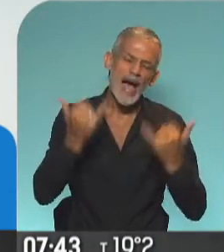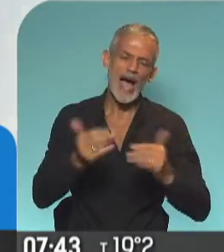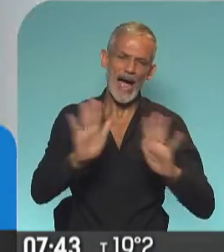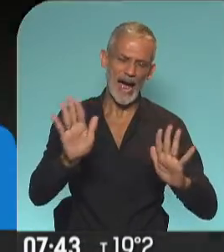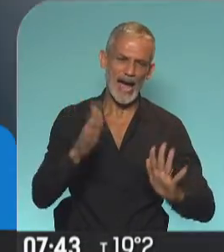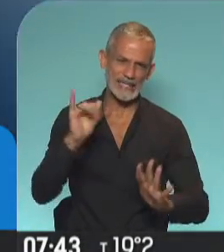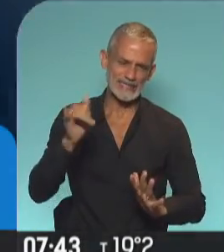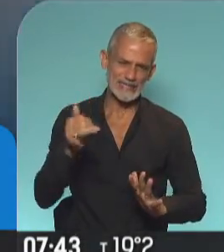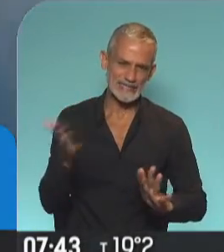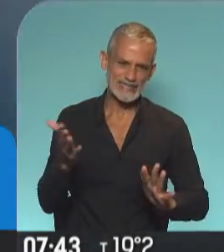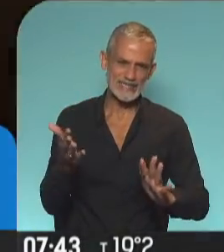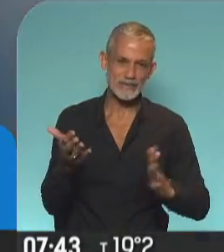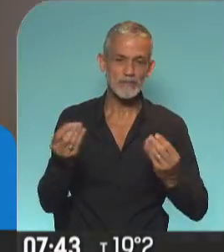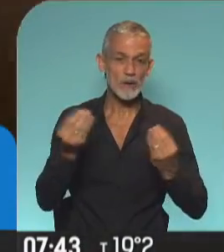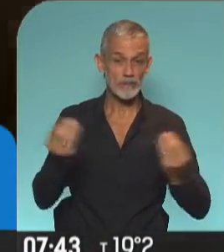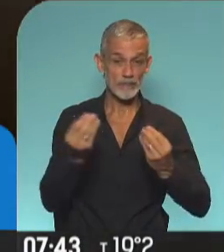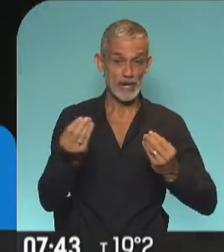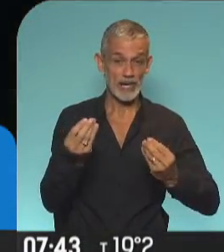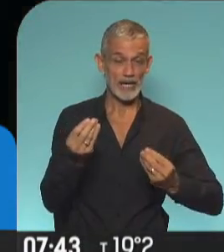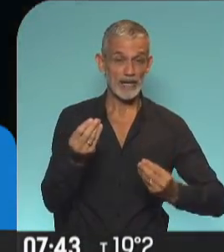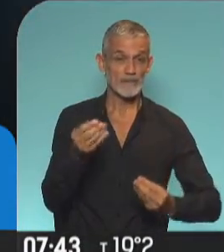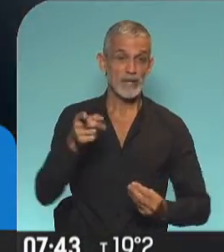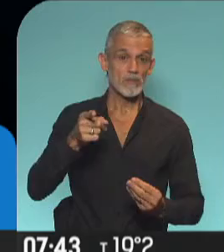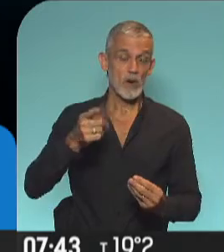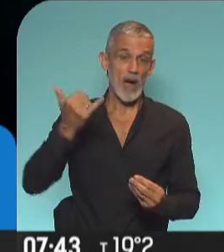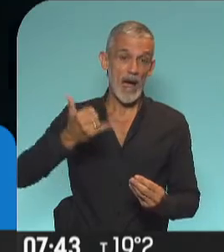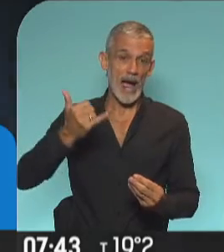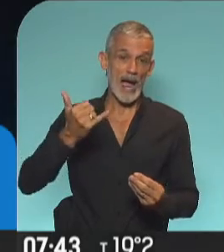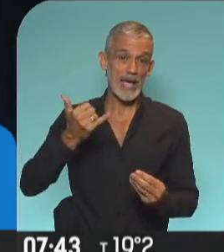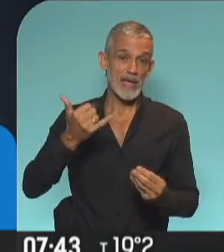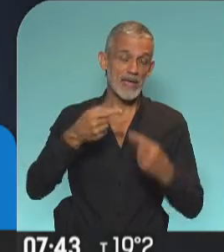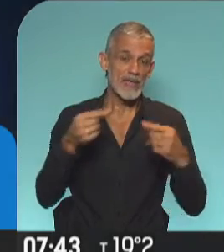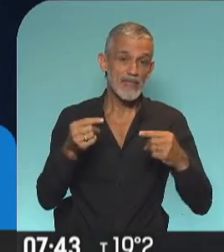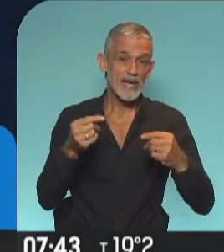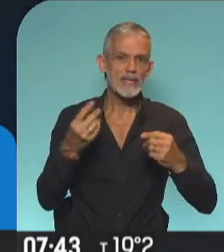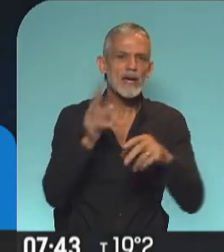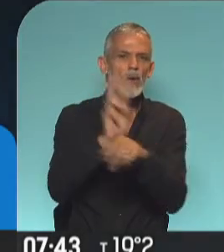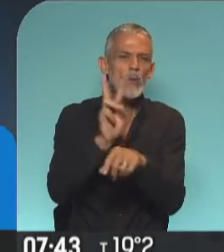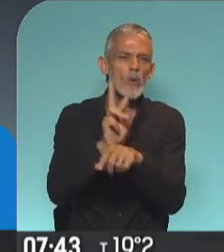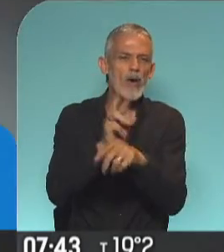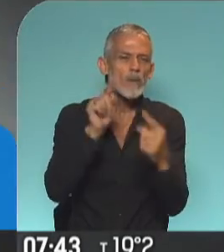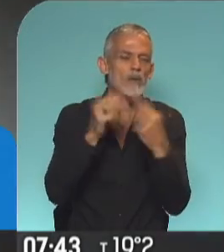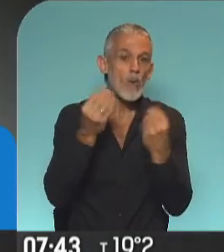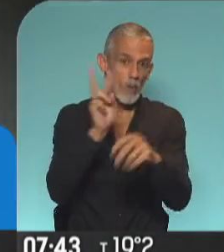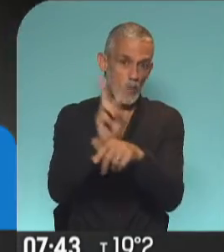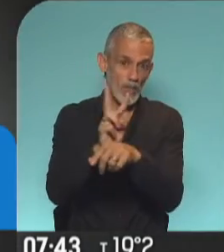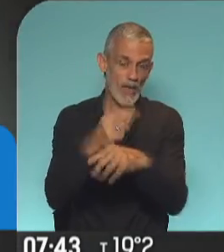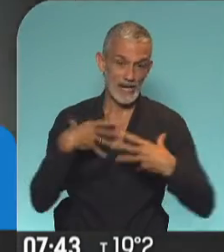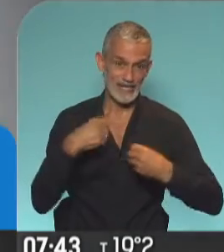adelante con la intencionalidad de, por sobre todas las cosas, de cuidar la salud